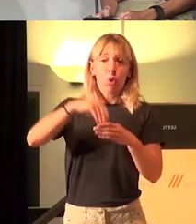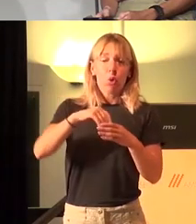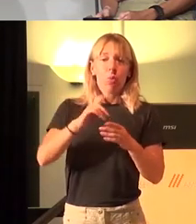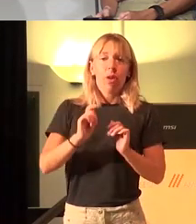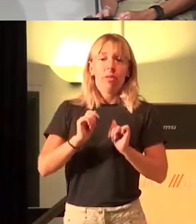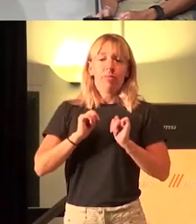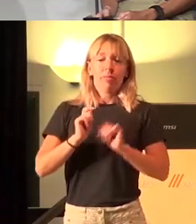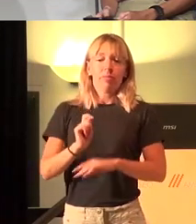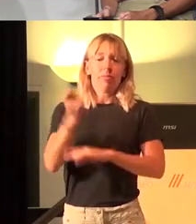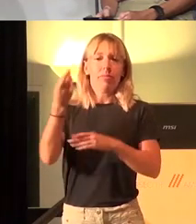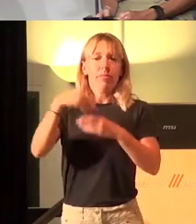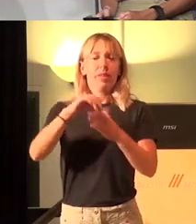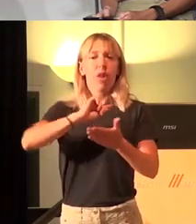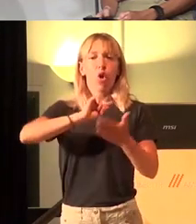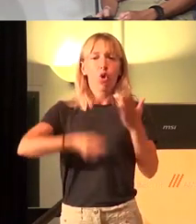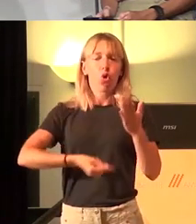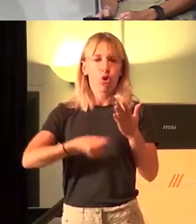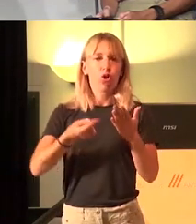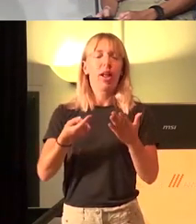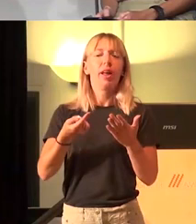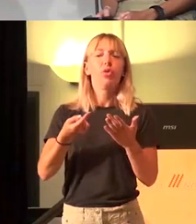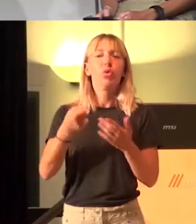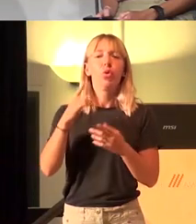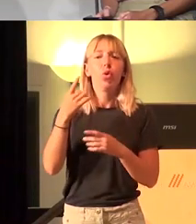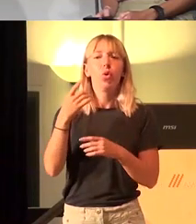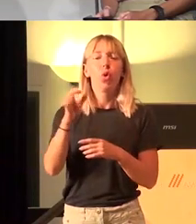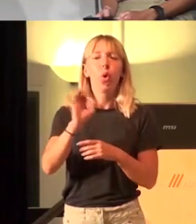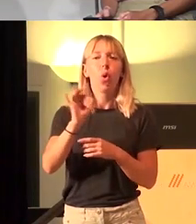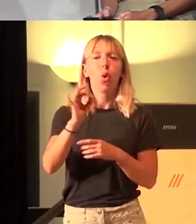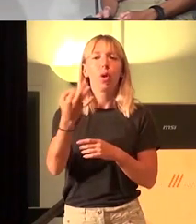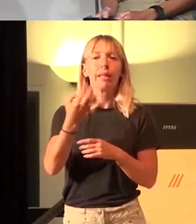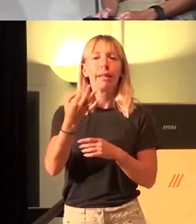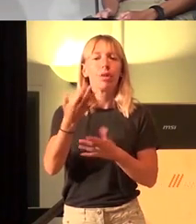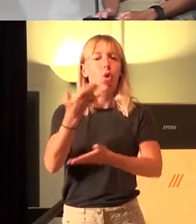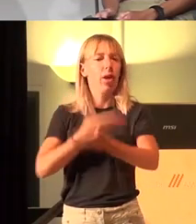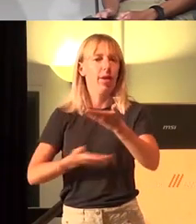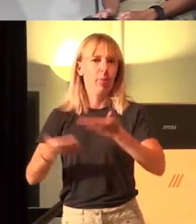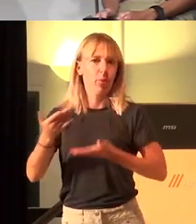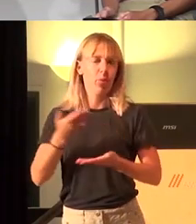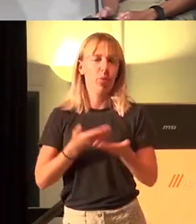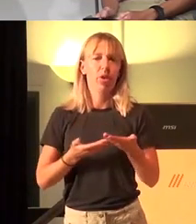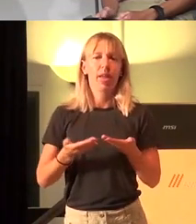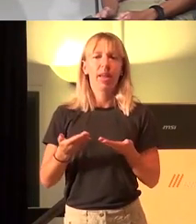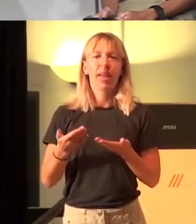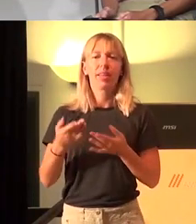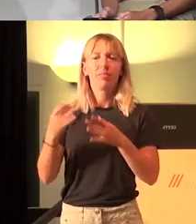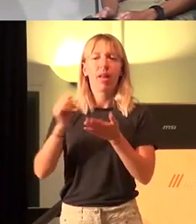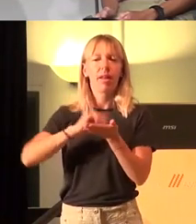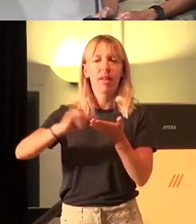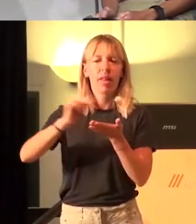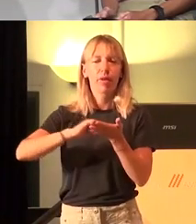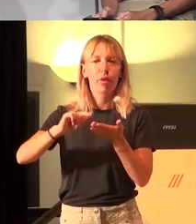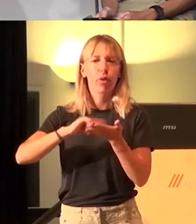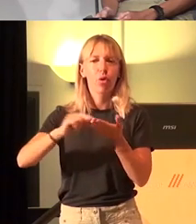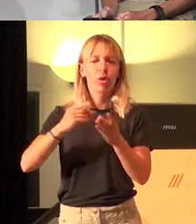logrado incorporar en los contratos curatoriales el hecho de que tienen que colaborar en la redacción